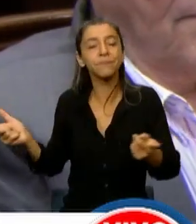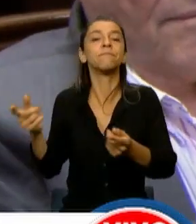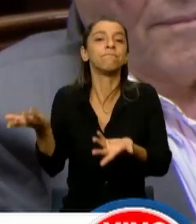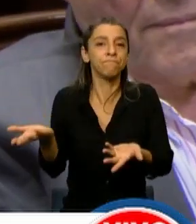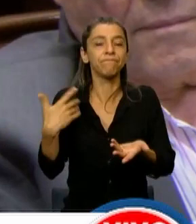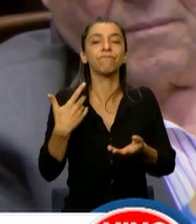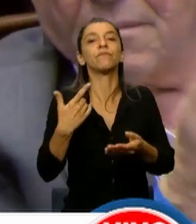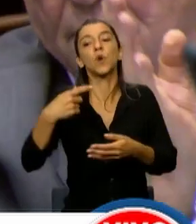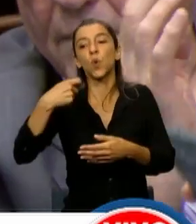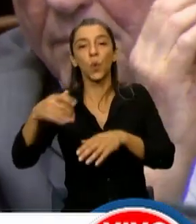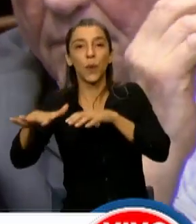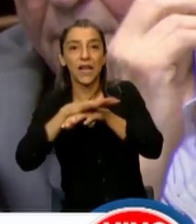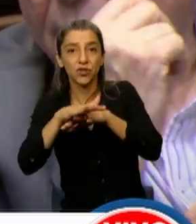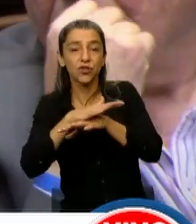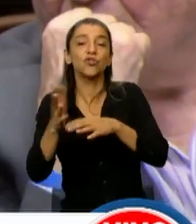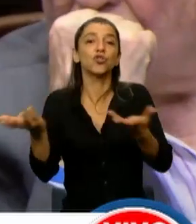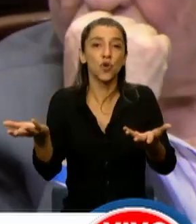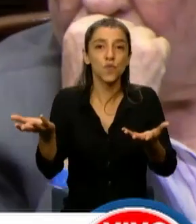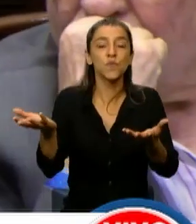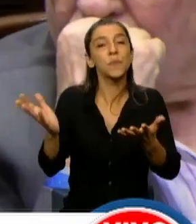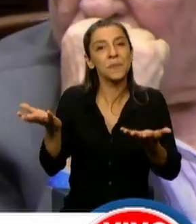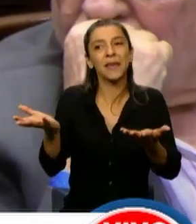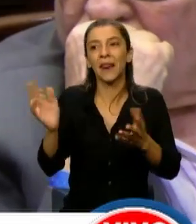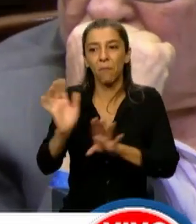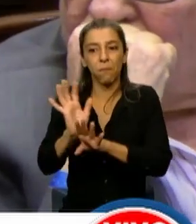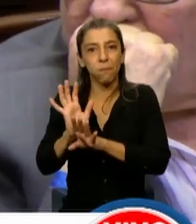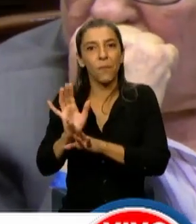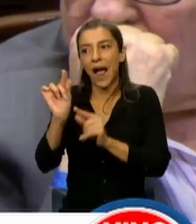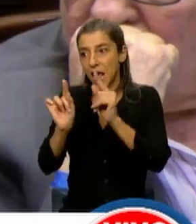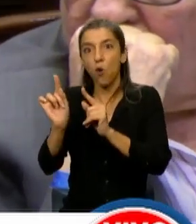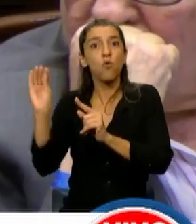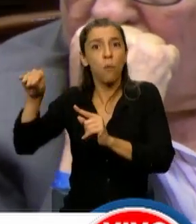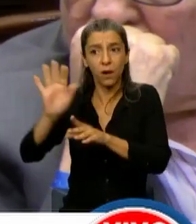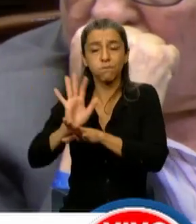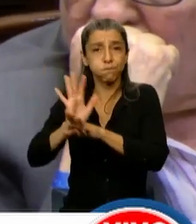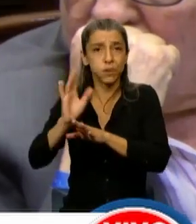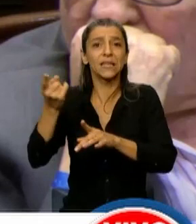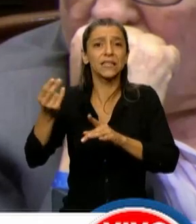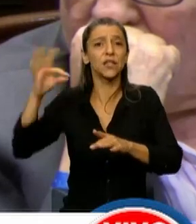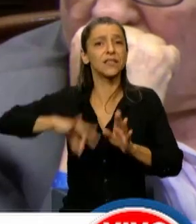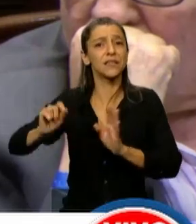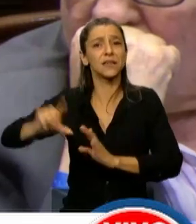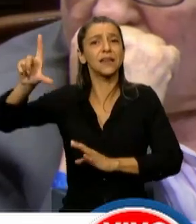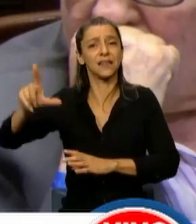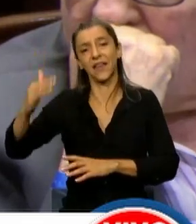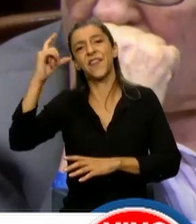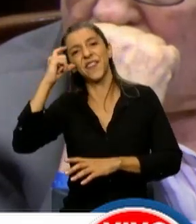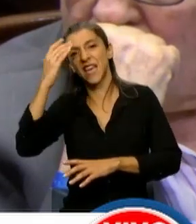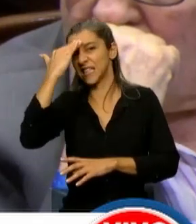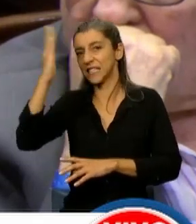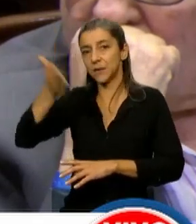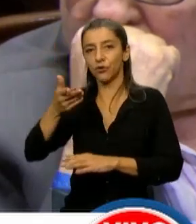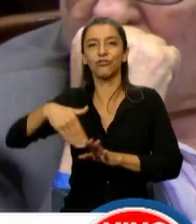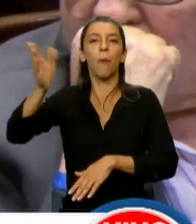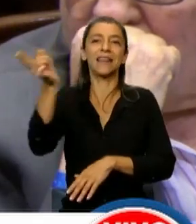estar ganando este año entre 10 y 15% por encima de la inflación y, por supuesto, por